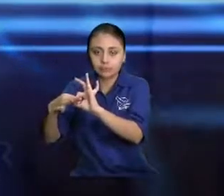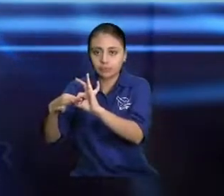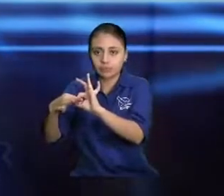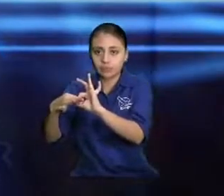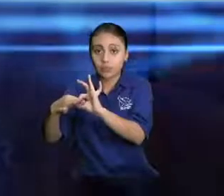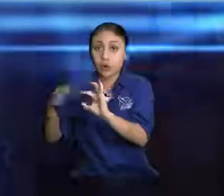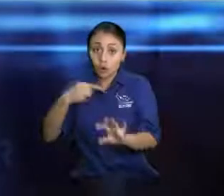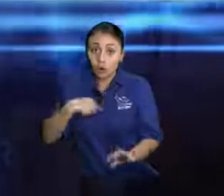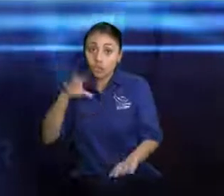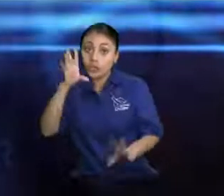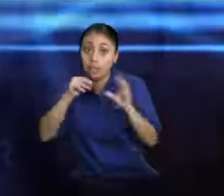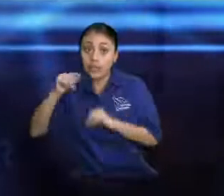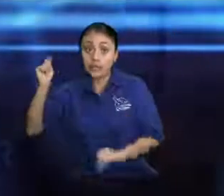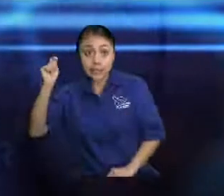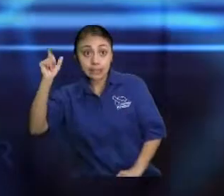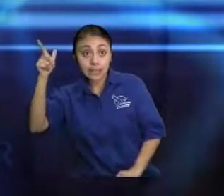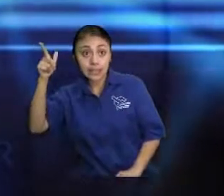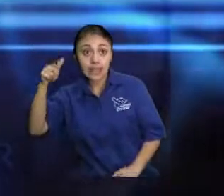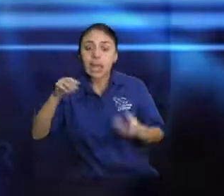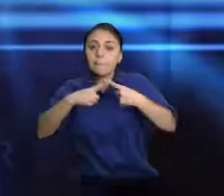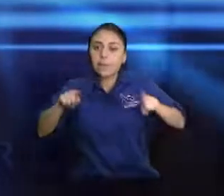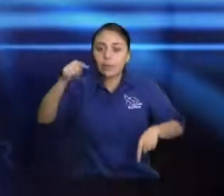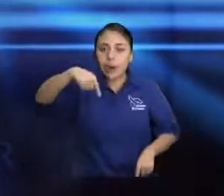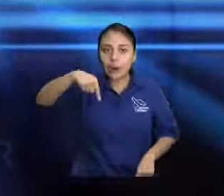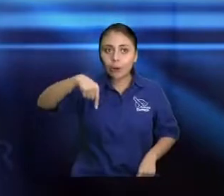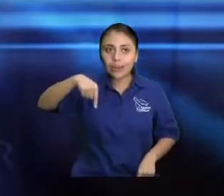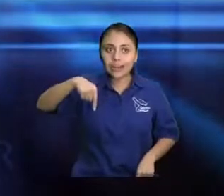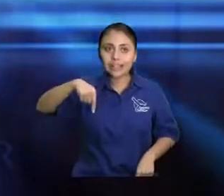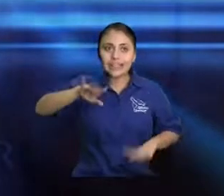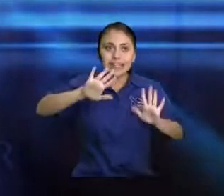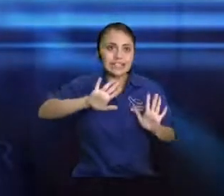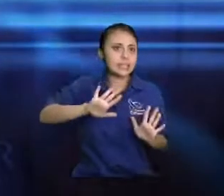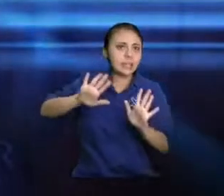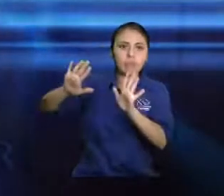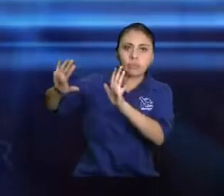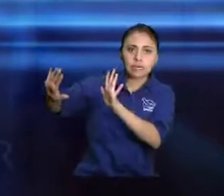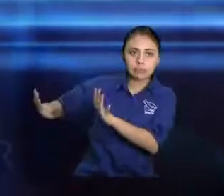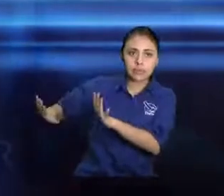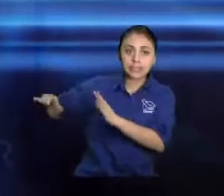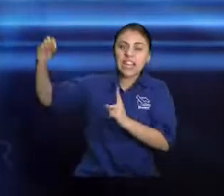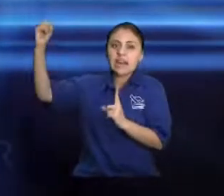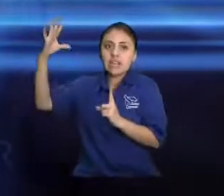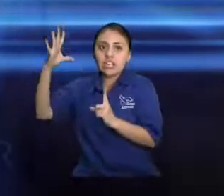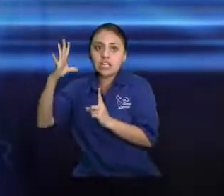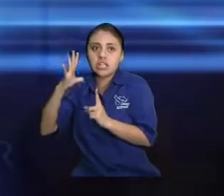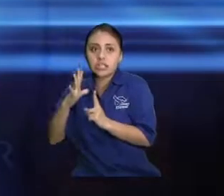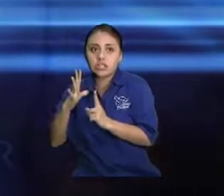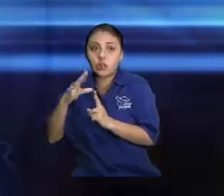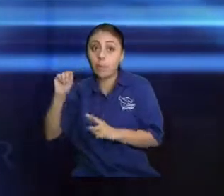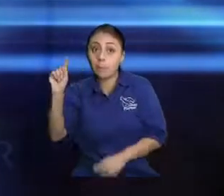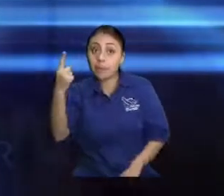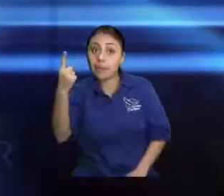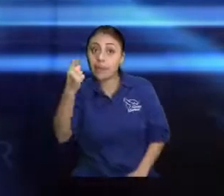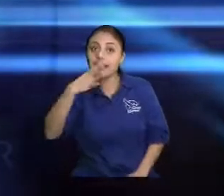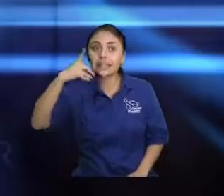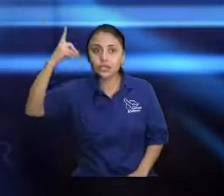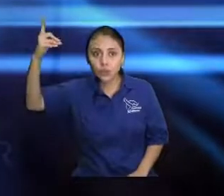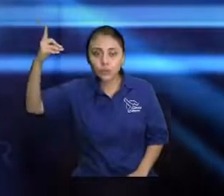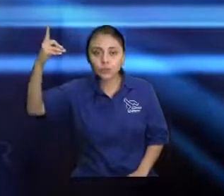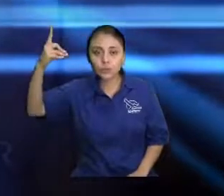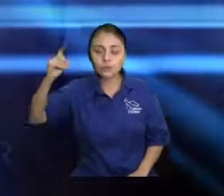de David. Pero ahora aquí se menospreció la primogenitura. ¿Qué será